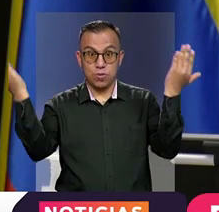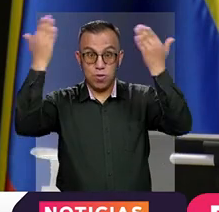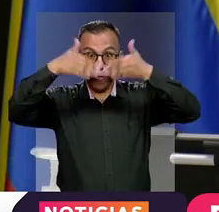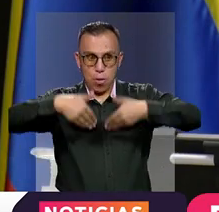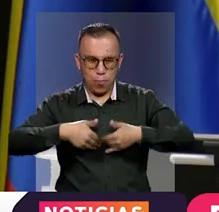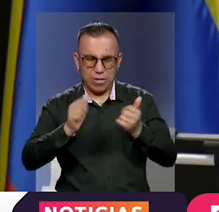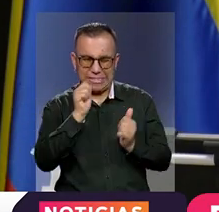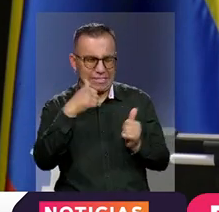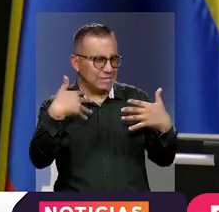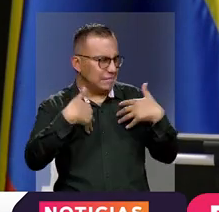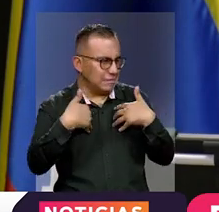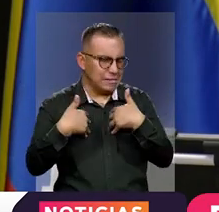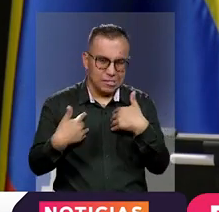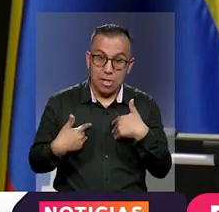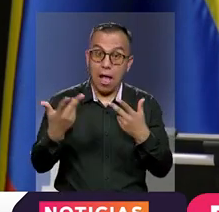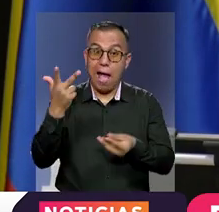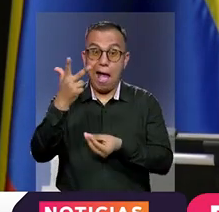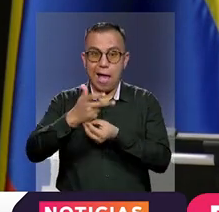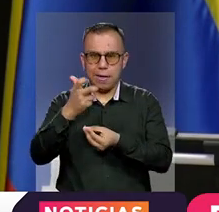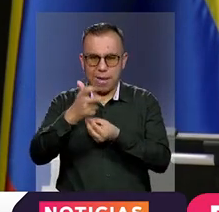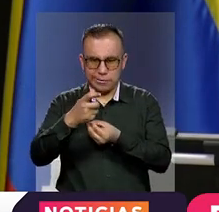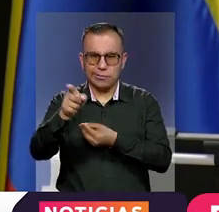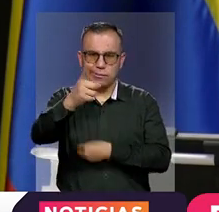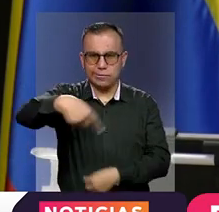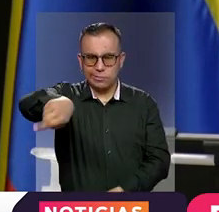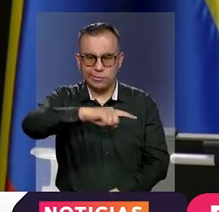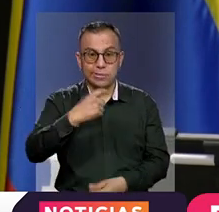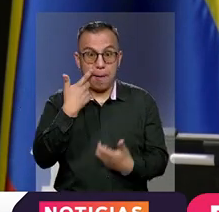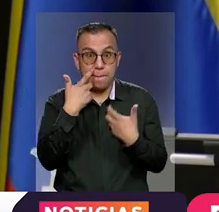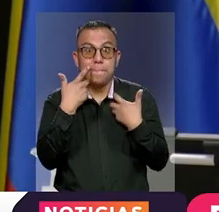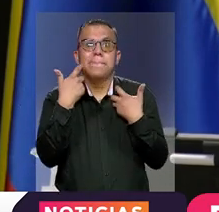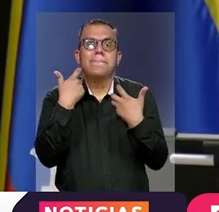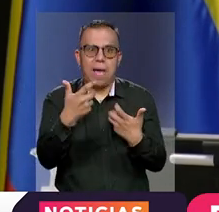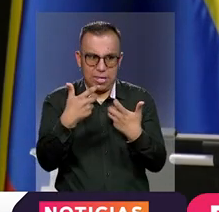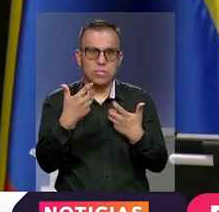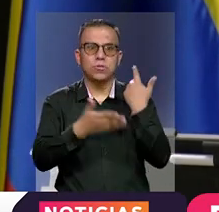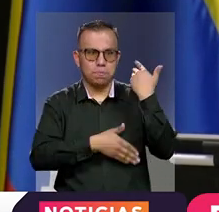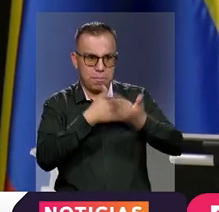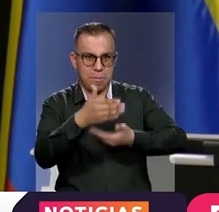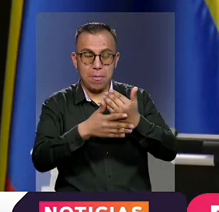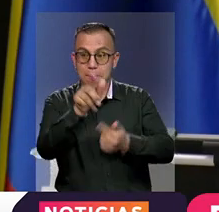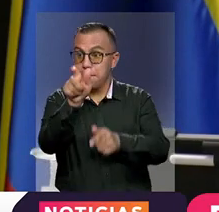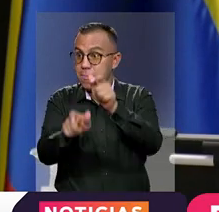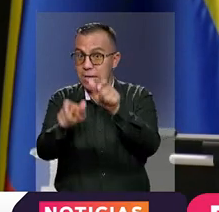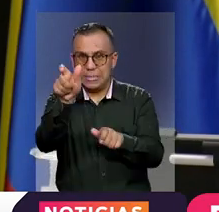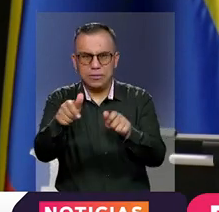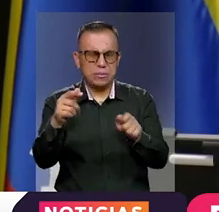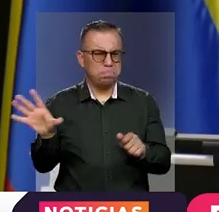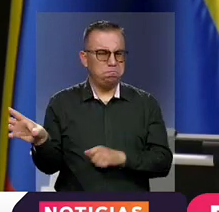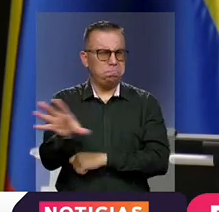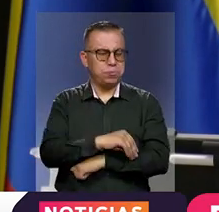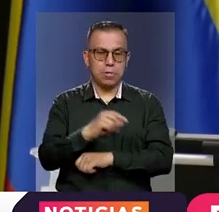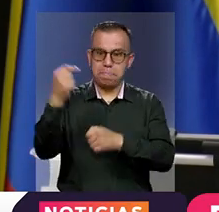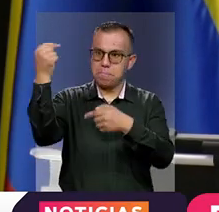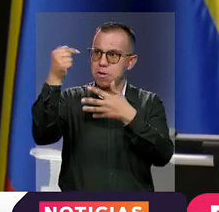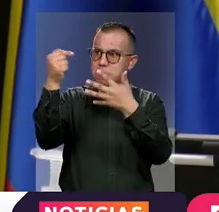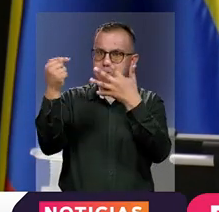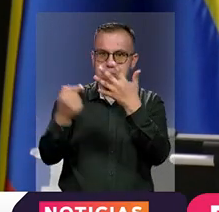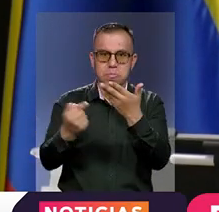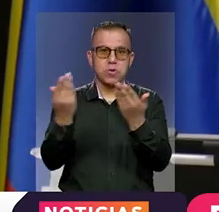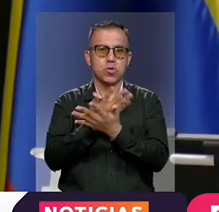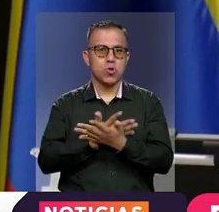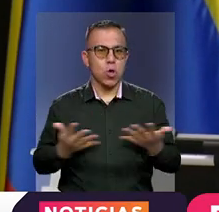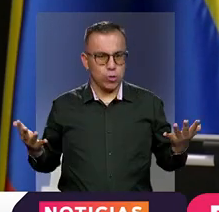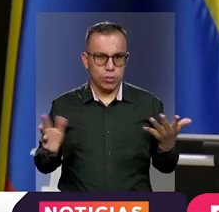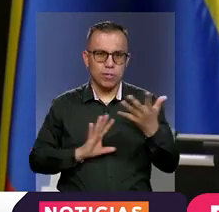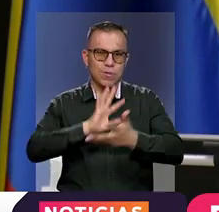las víctimas, las propias armas que se implantan en los propios cadáveres y luego todas las tareas